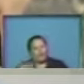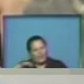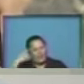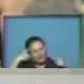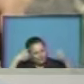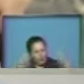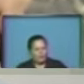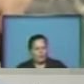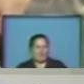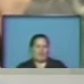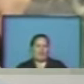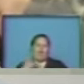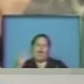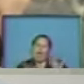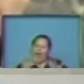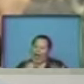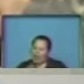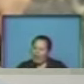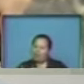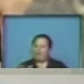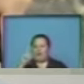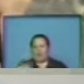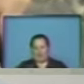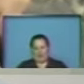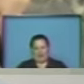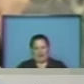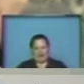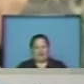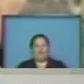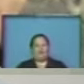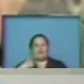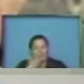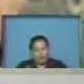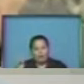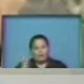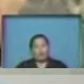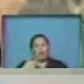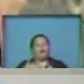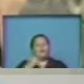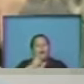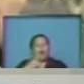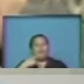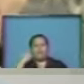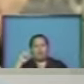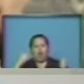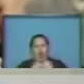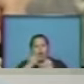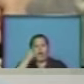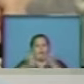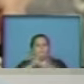ser conscientes de que hay algo detrás de todo esto que lo motiva. Encima además los trabajadores dicen que ellos no están de acuerdo con la empresa que